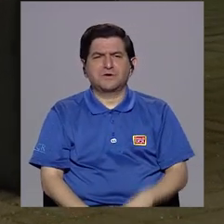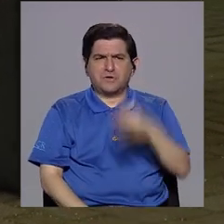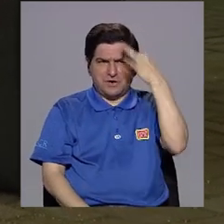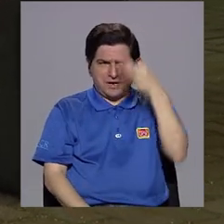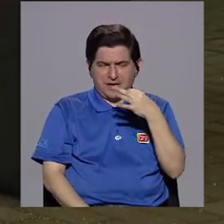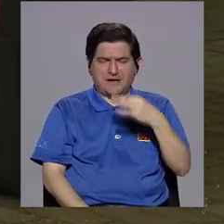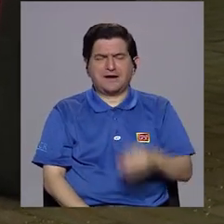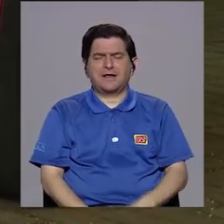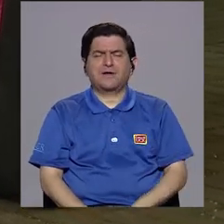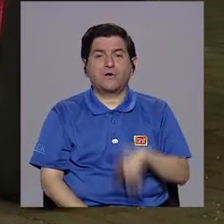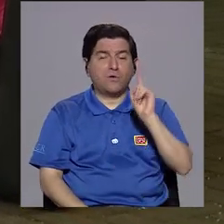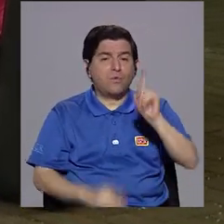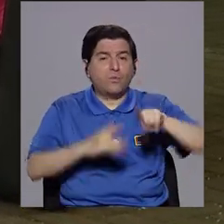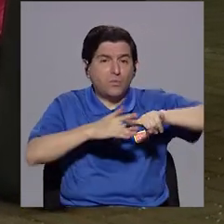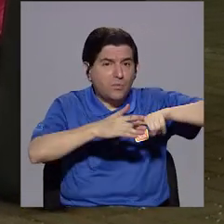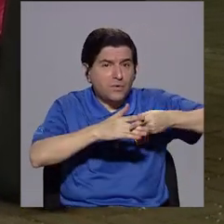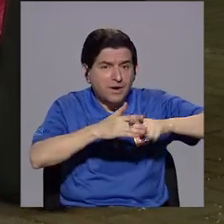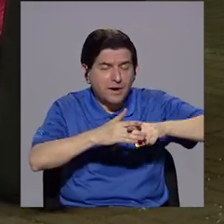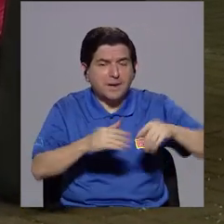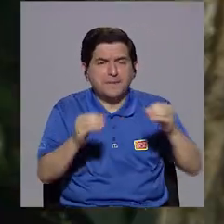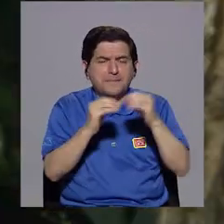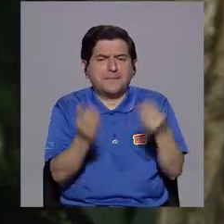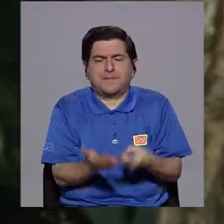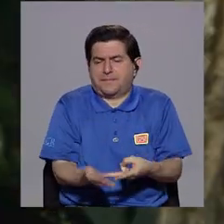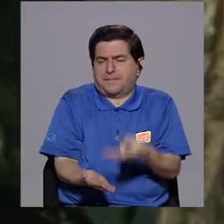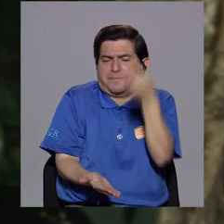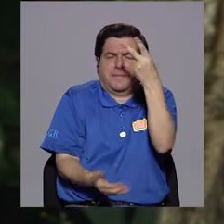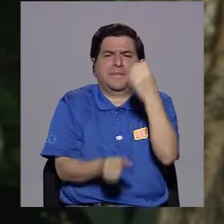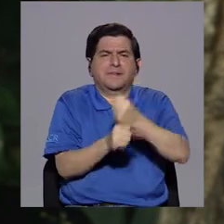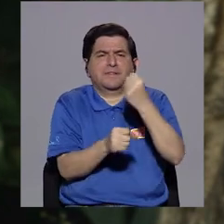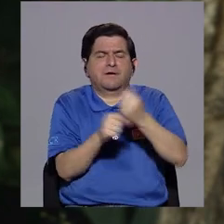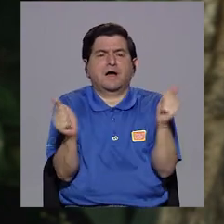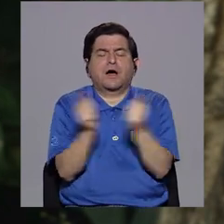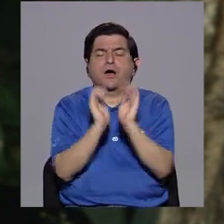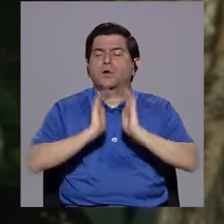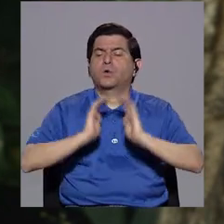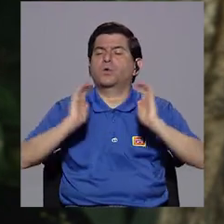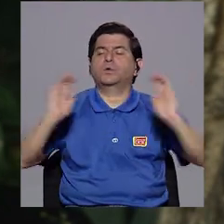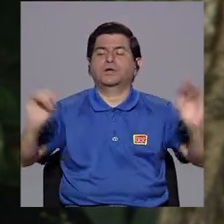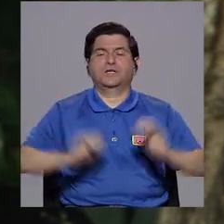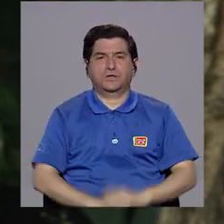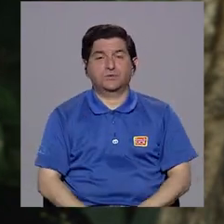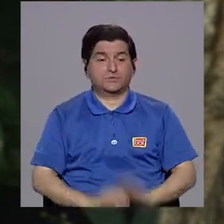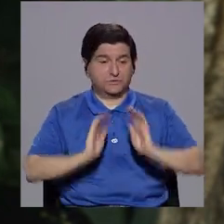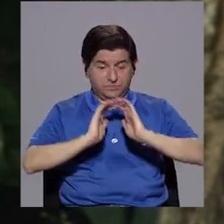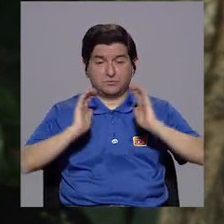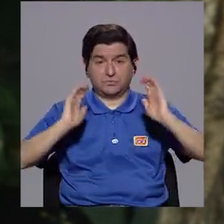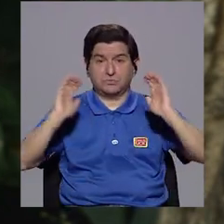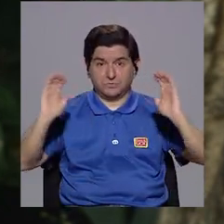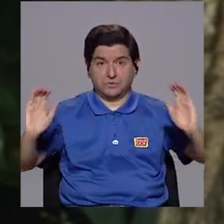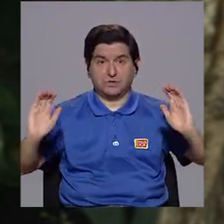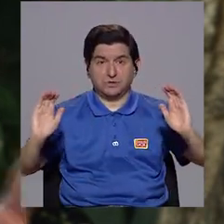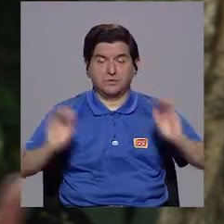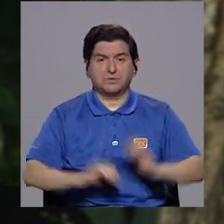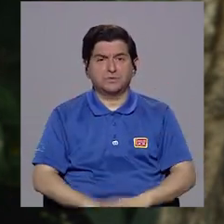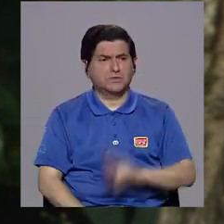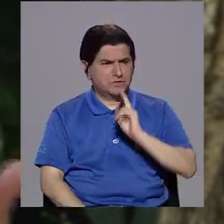al menos, es por excelencia una de las herramientas como más ricas para trabajar con niños, porque para los niños